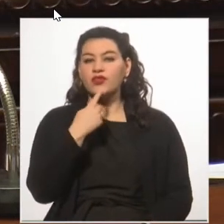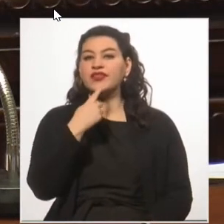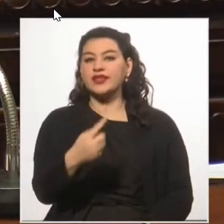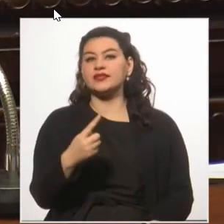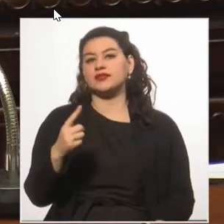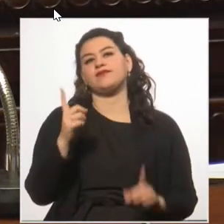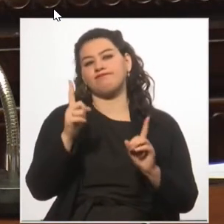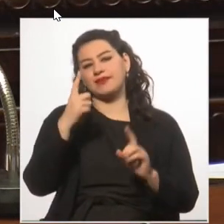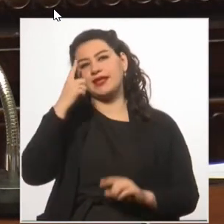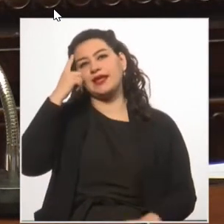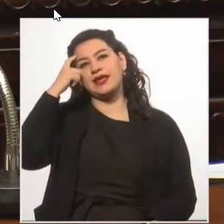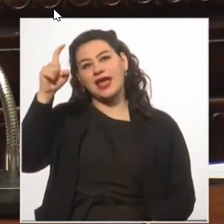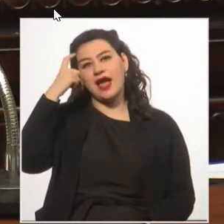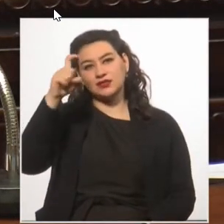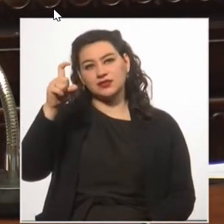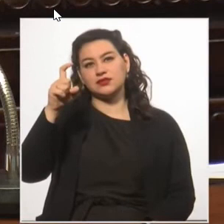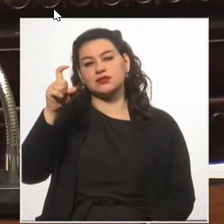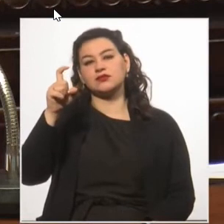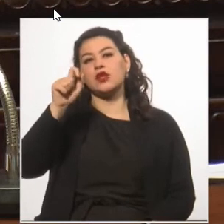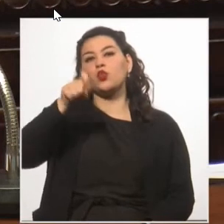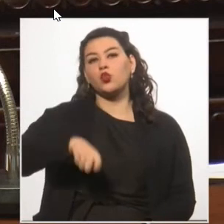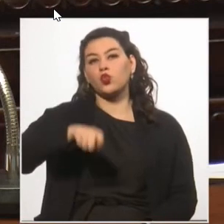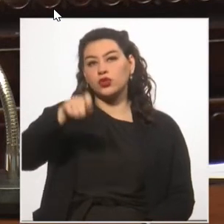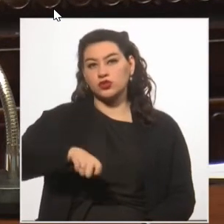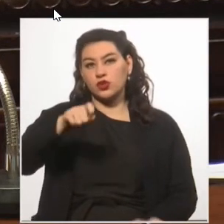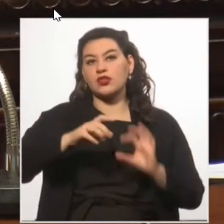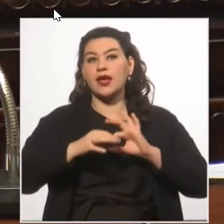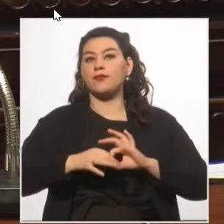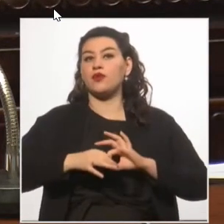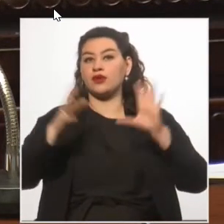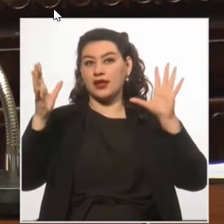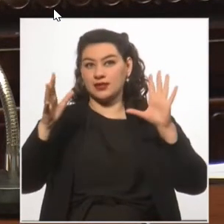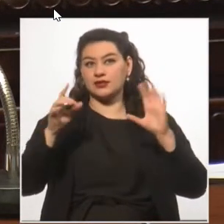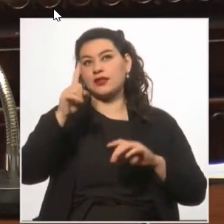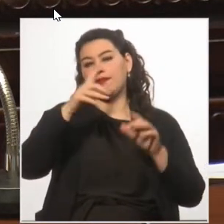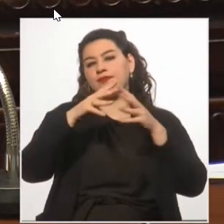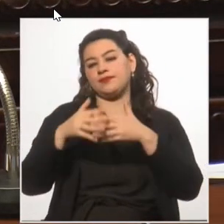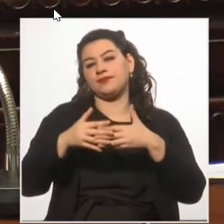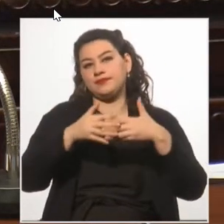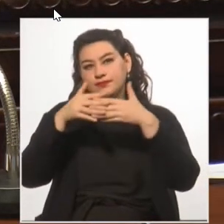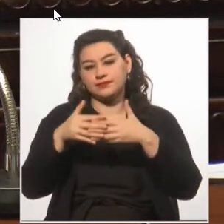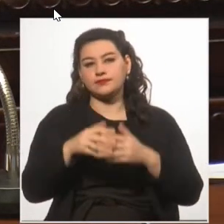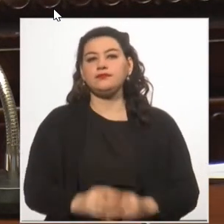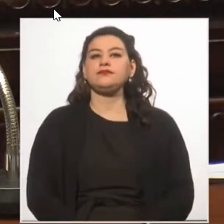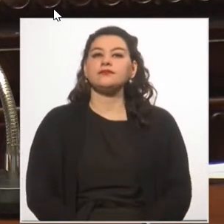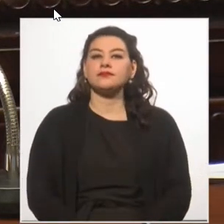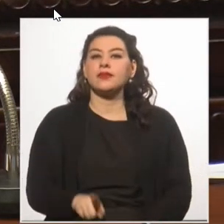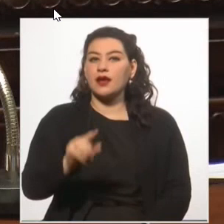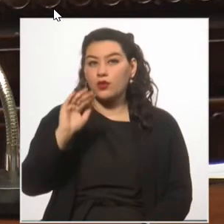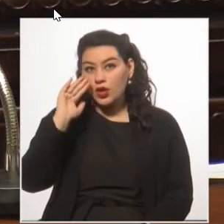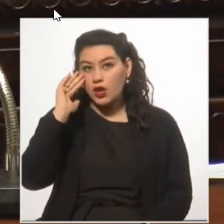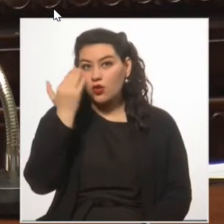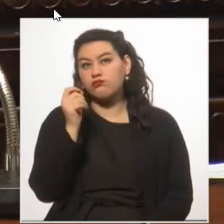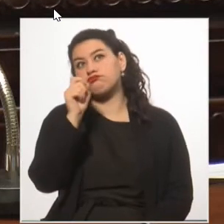las interiores ideas al juicio de la democracia norteamericana. Aún